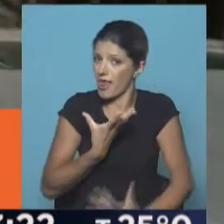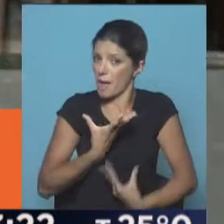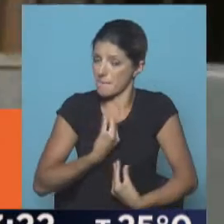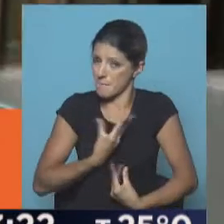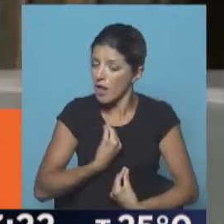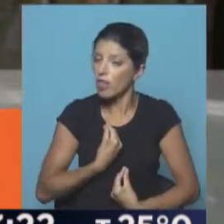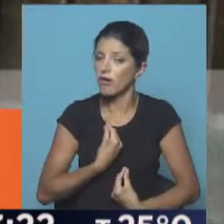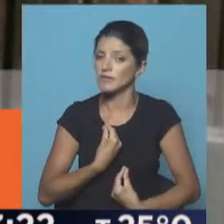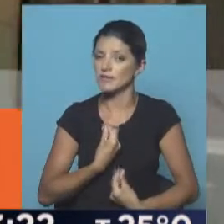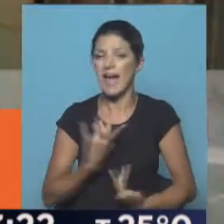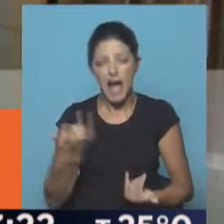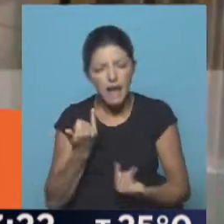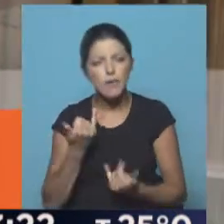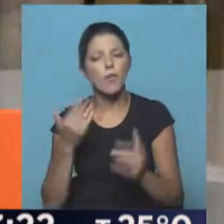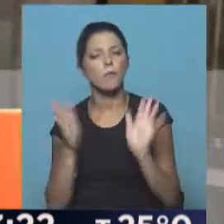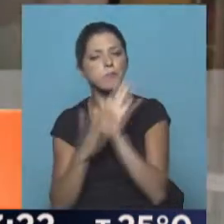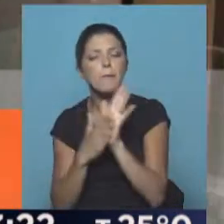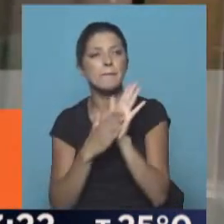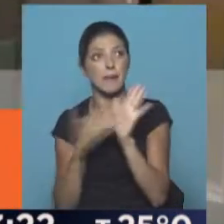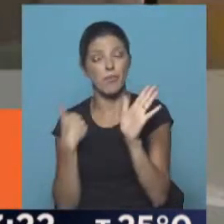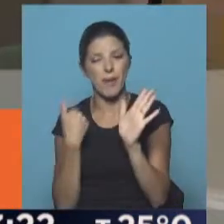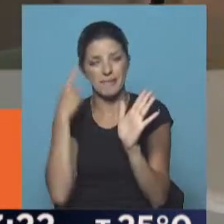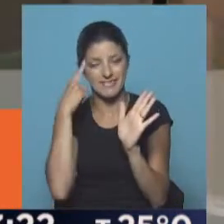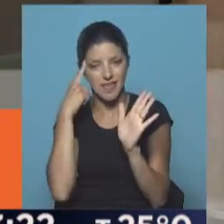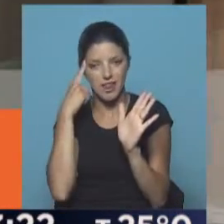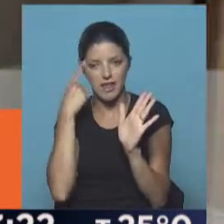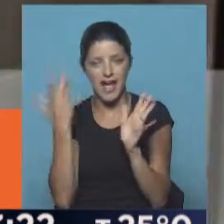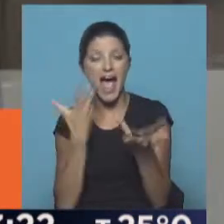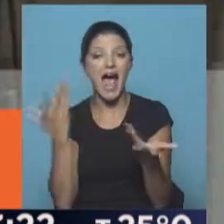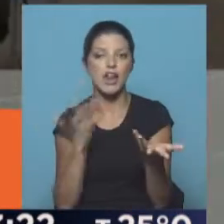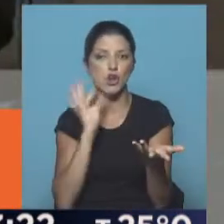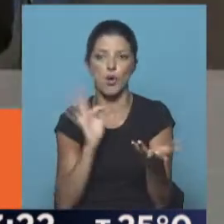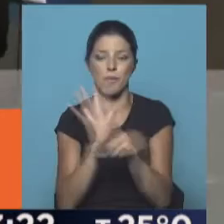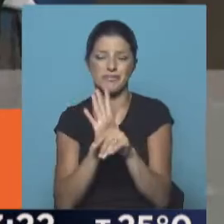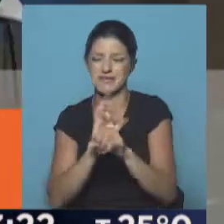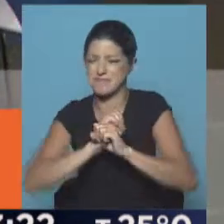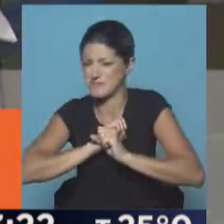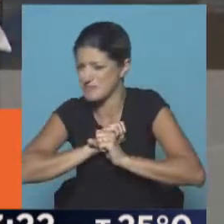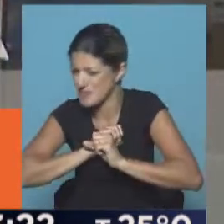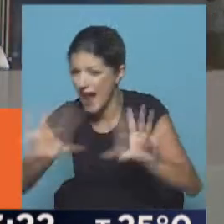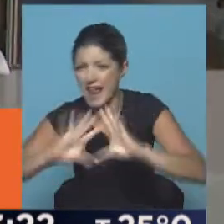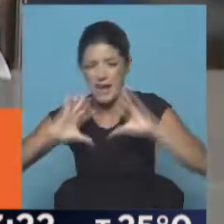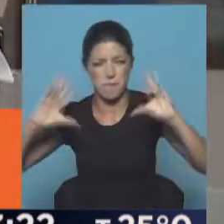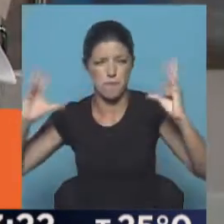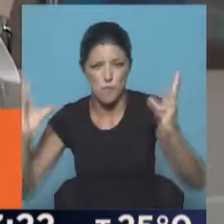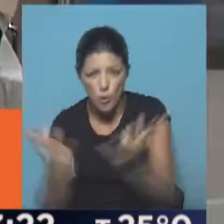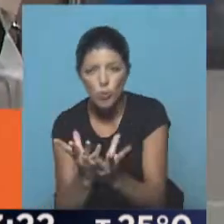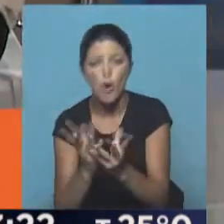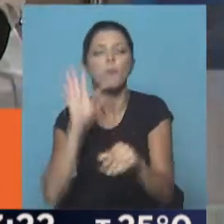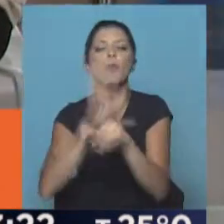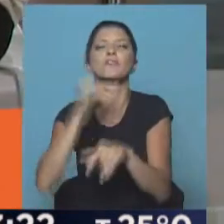¿tenemos elementos concretos como para pensar en una cosa de tipo apocalíptica en relación a términos de civilización y de